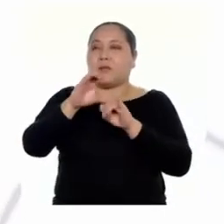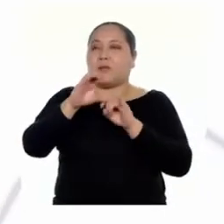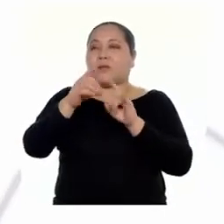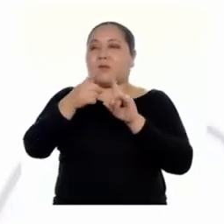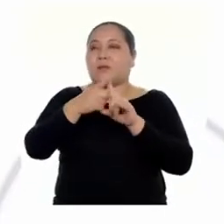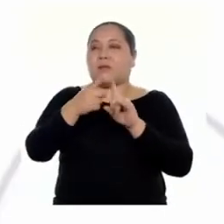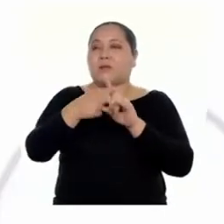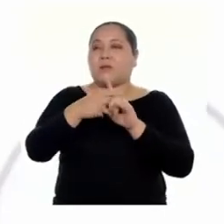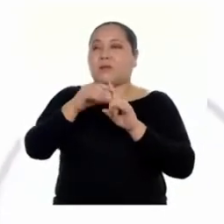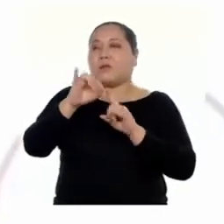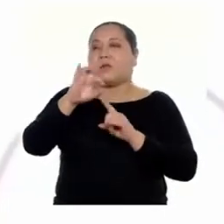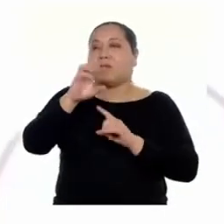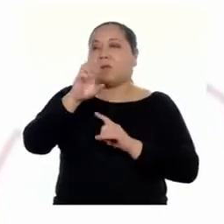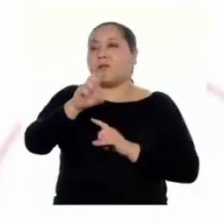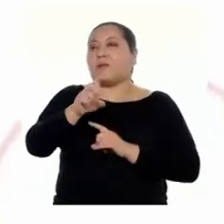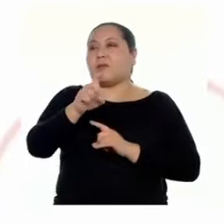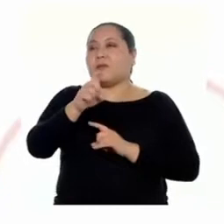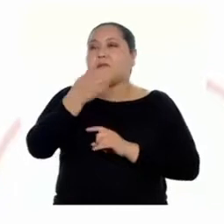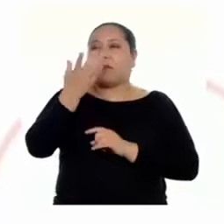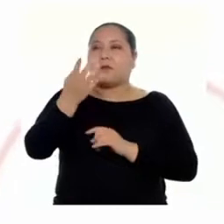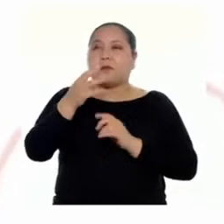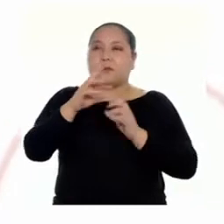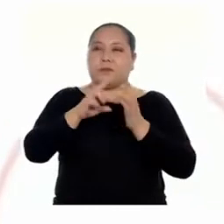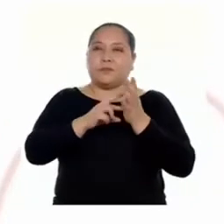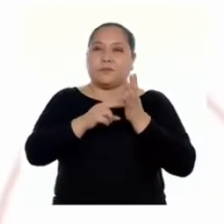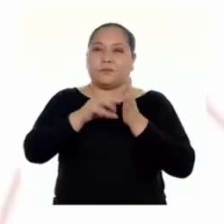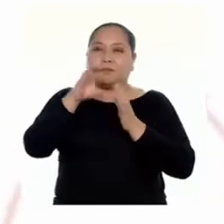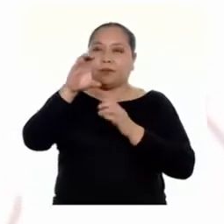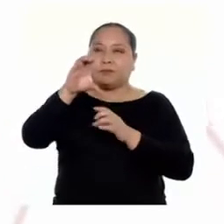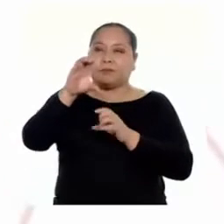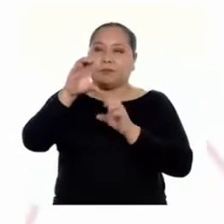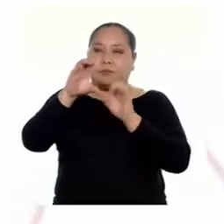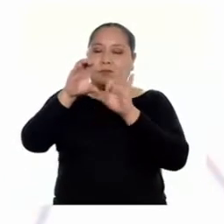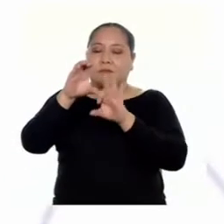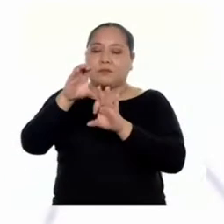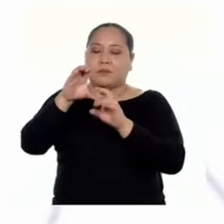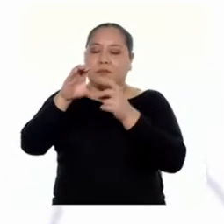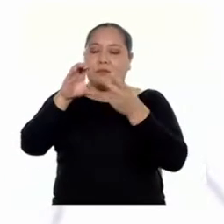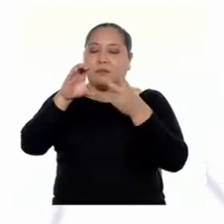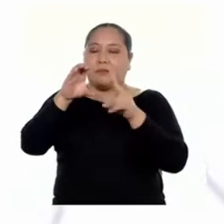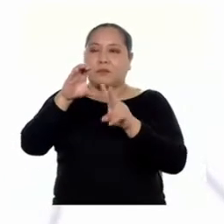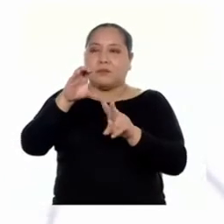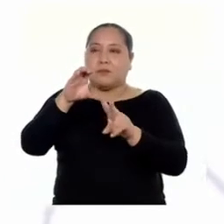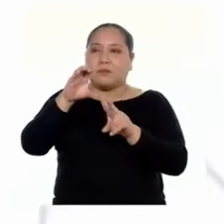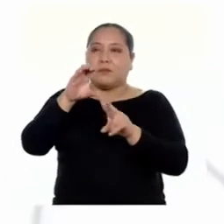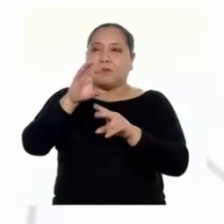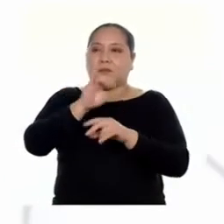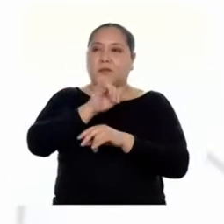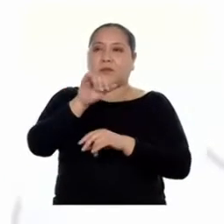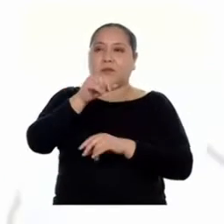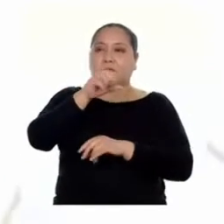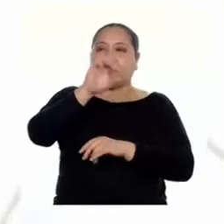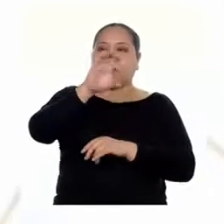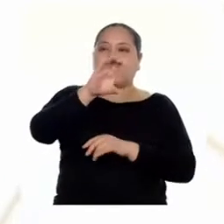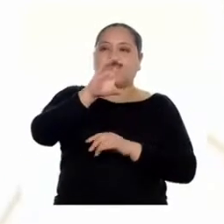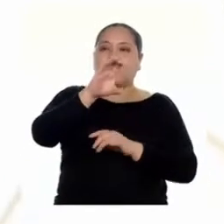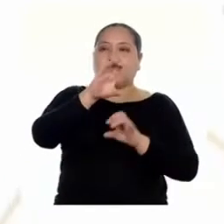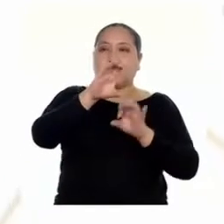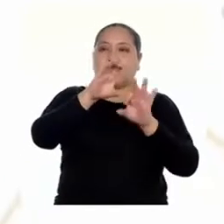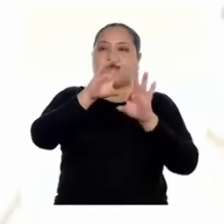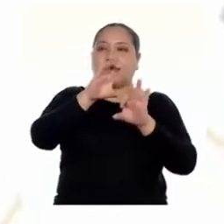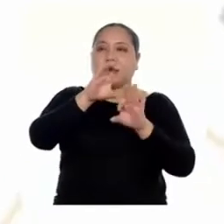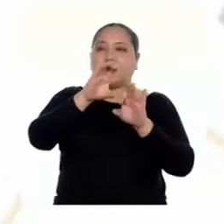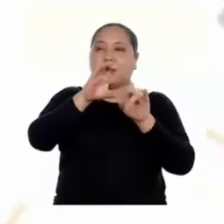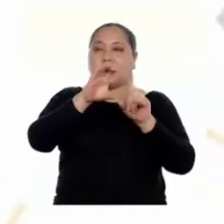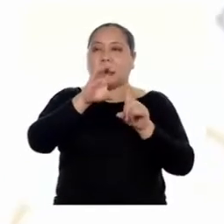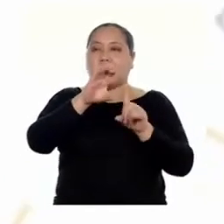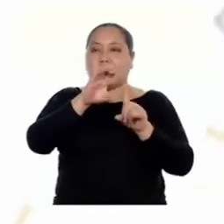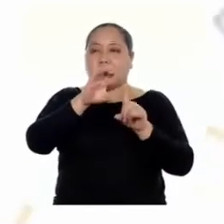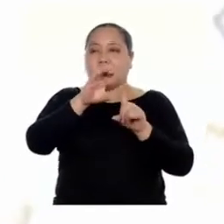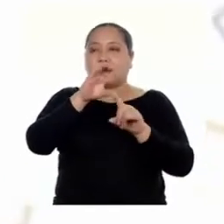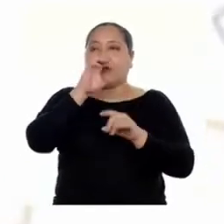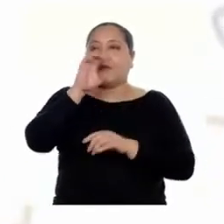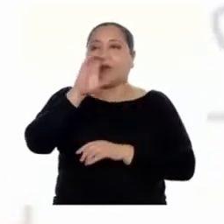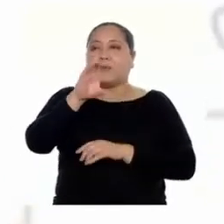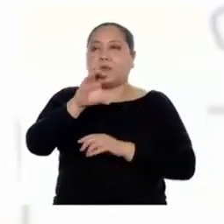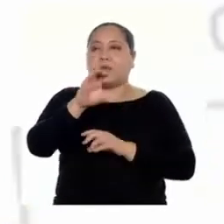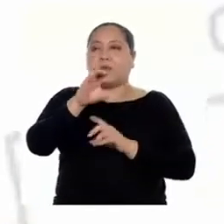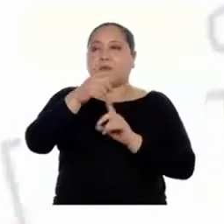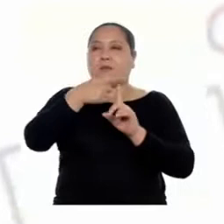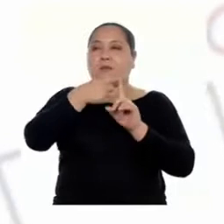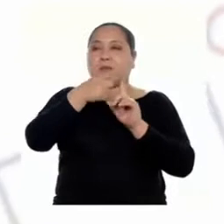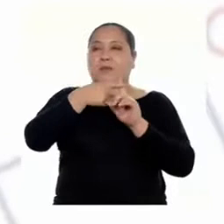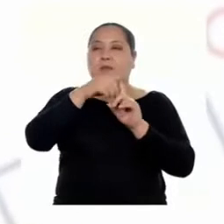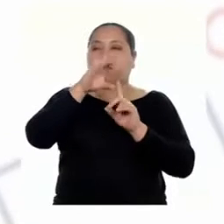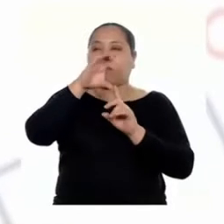R. Obtenemos que C sub F2 es igual a C sub F1 más C sub F1 por